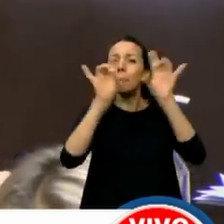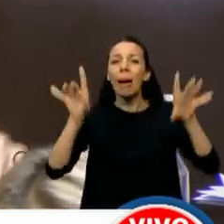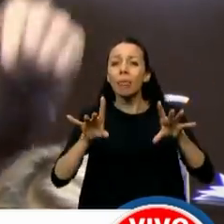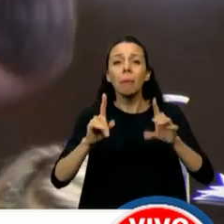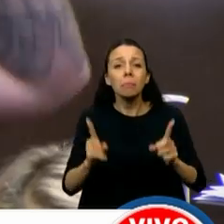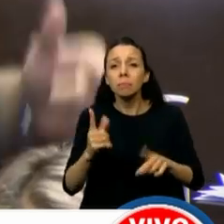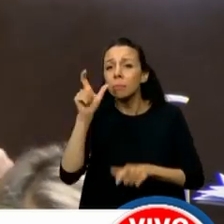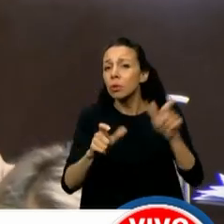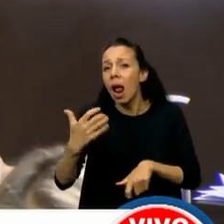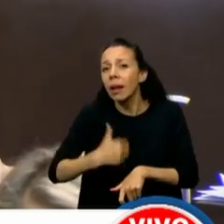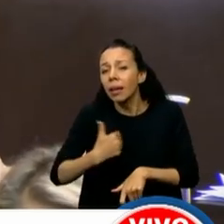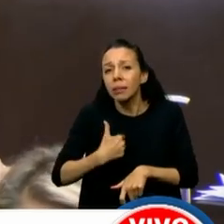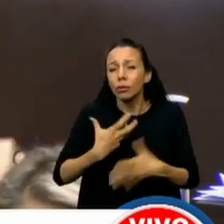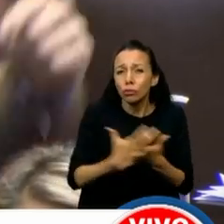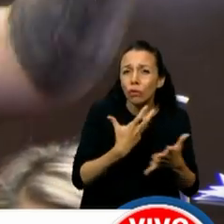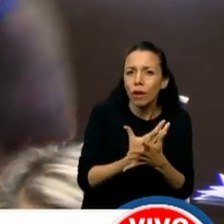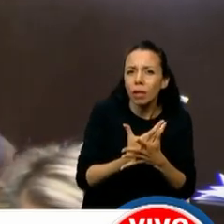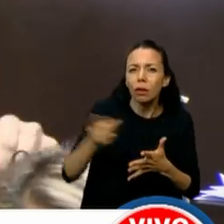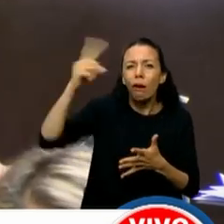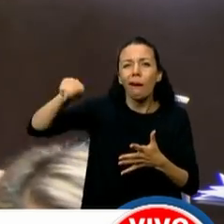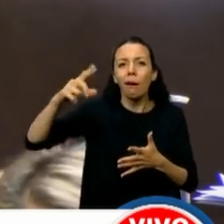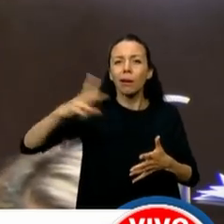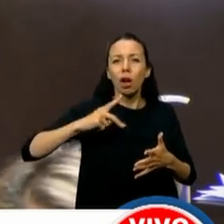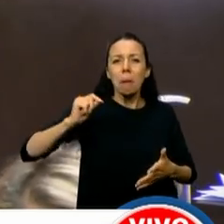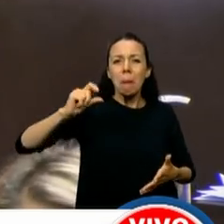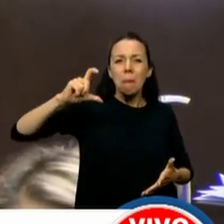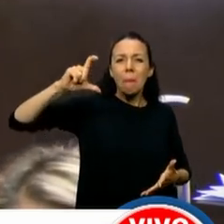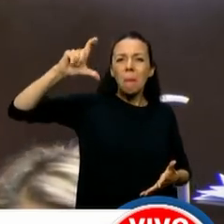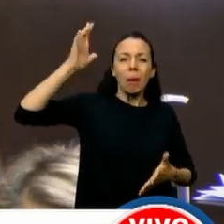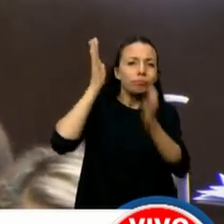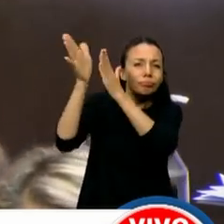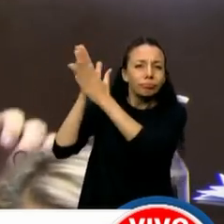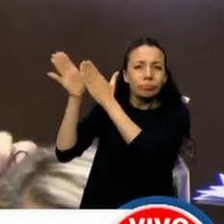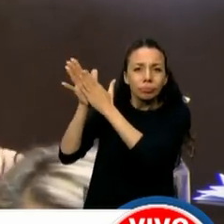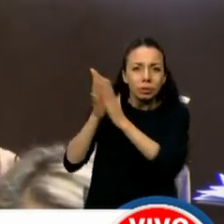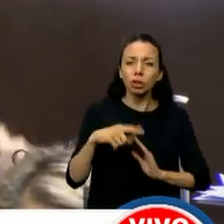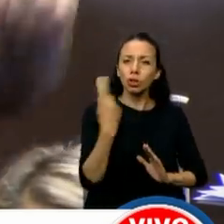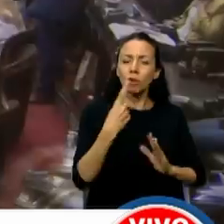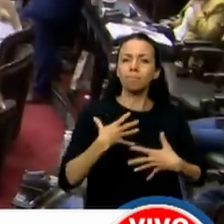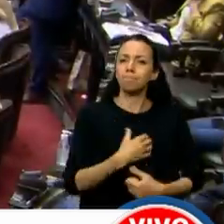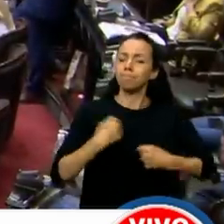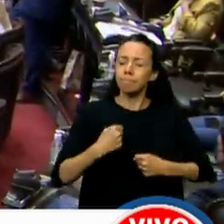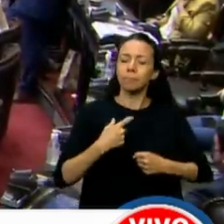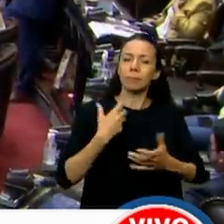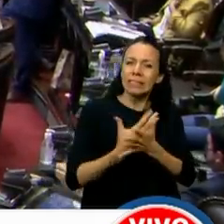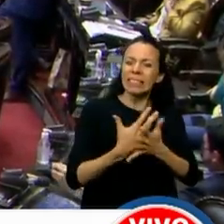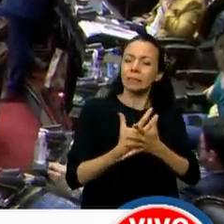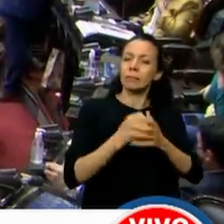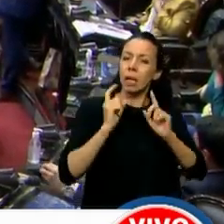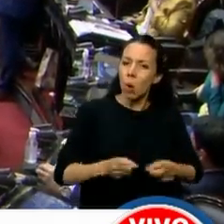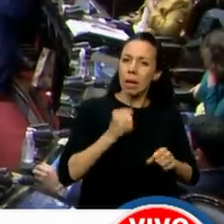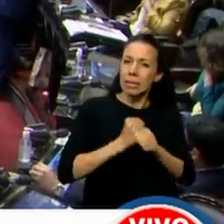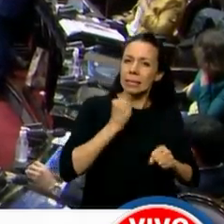estaban sufriendo enriqueciese enriquecieron y nosotros estábamos sufriendo acá o yendo en el pecho para revertir la situación que dejaron ustedes